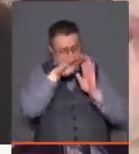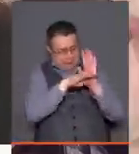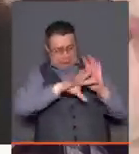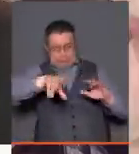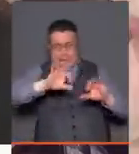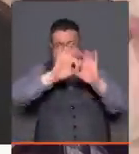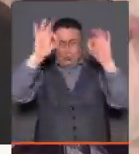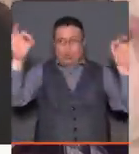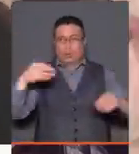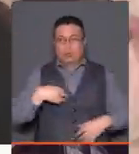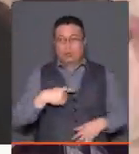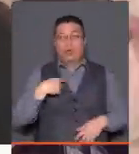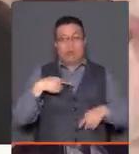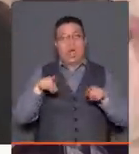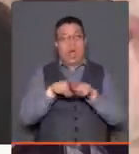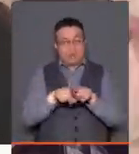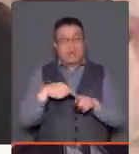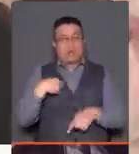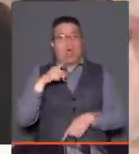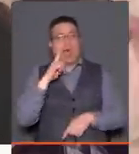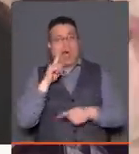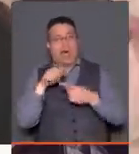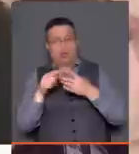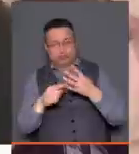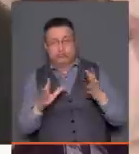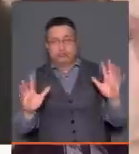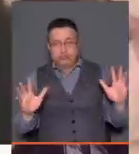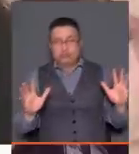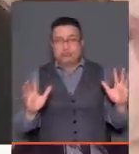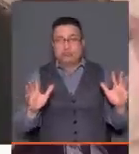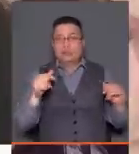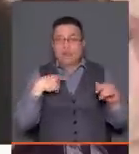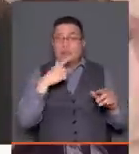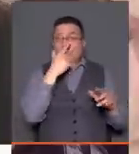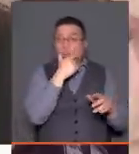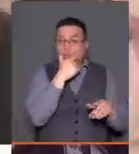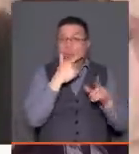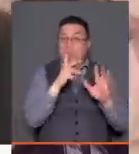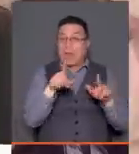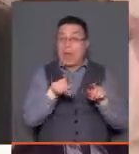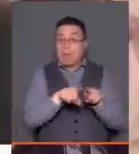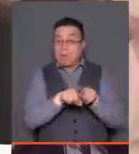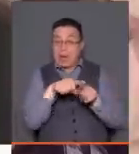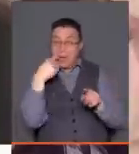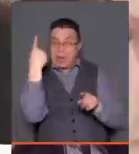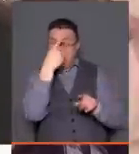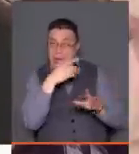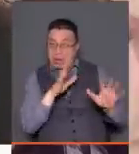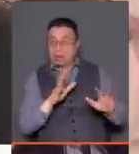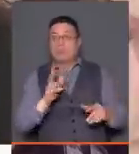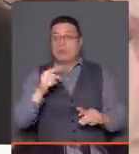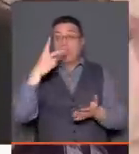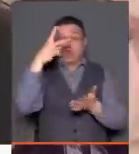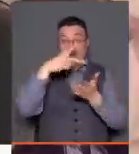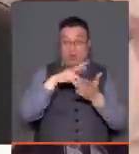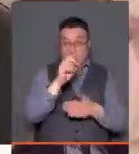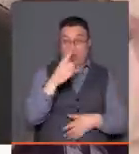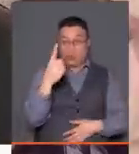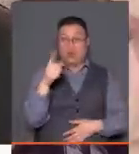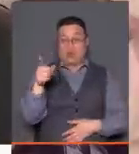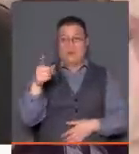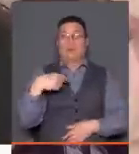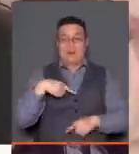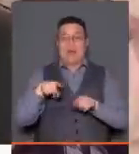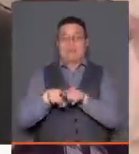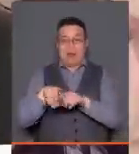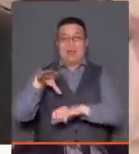yo tengo una hermana Incluso le di el nombre todo tengo es que es que qué pasa que en el 2001 ella cayó detenía